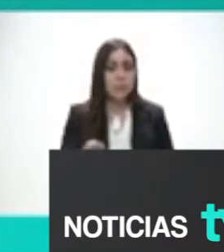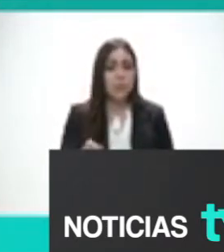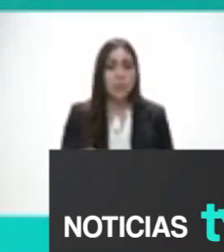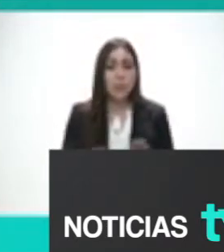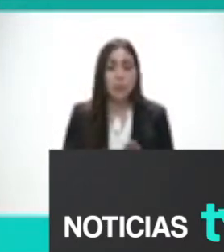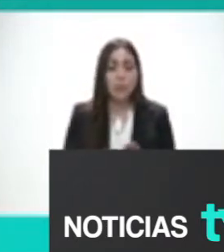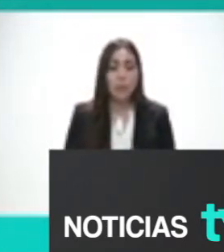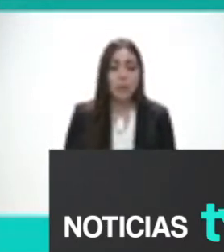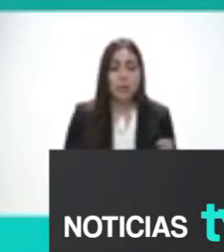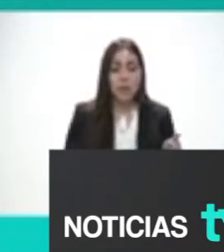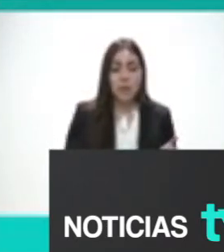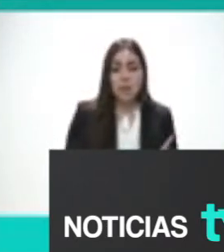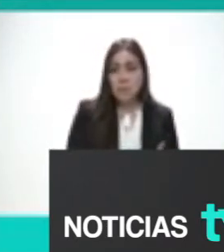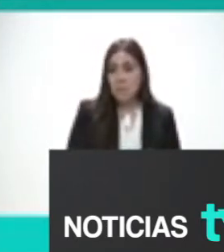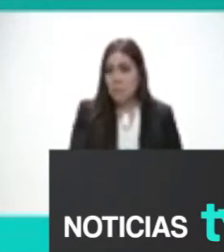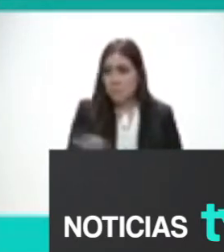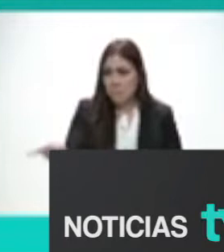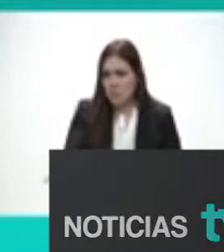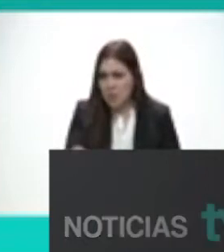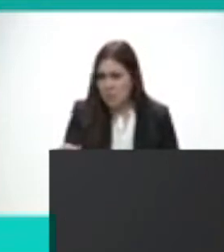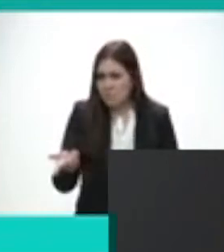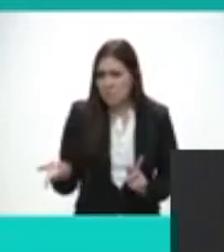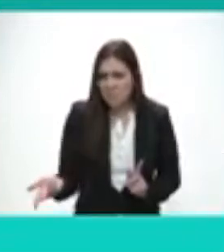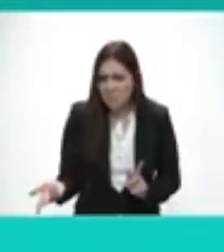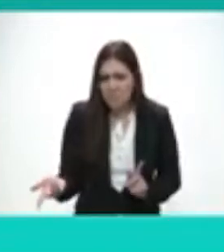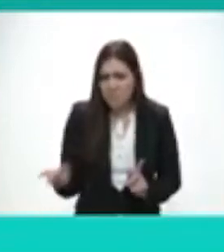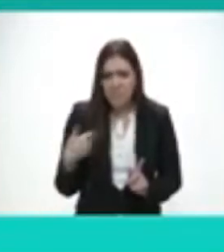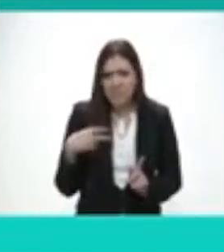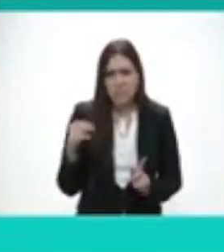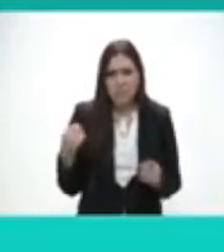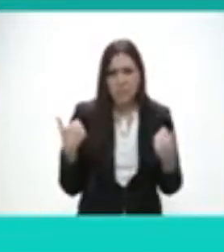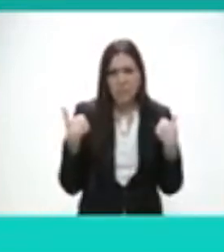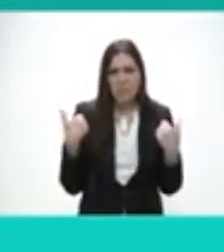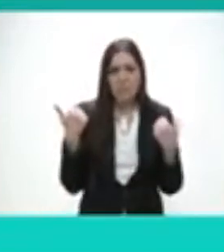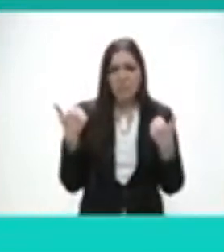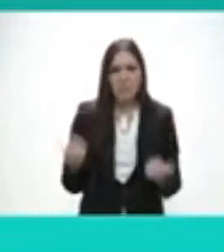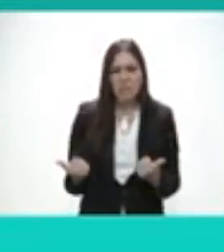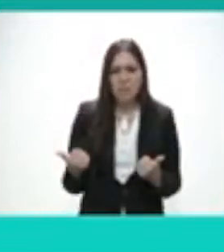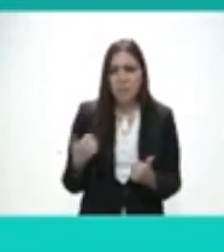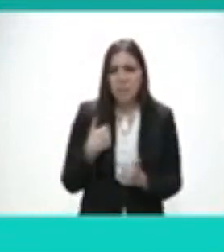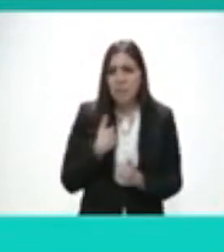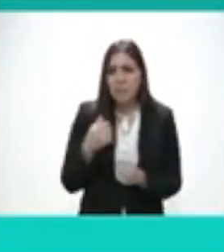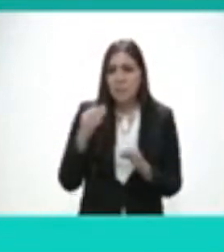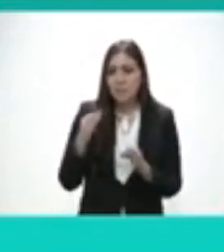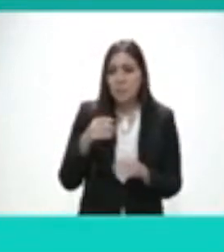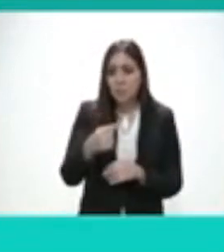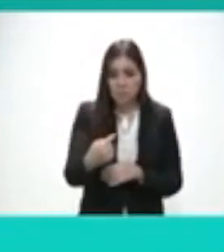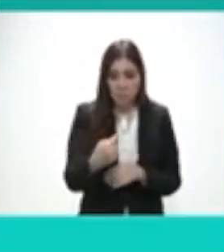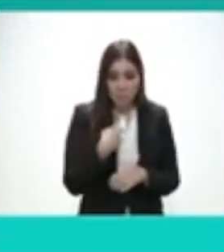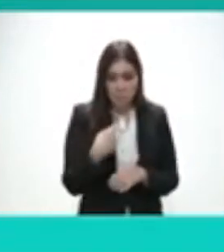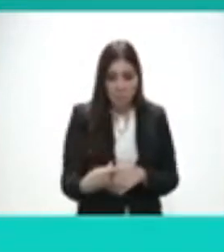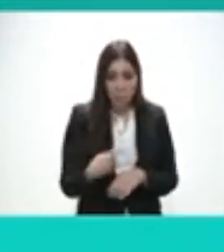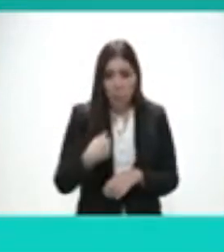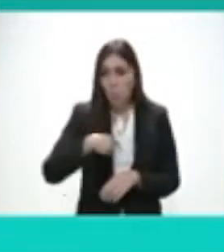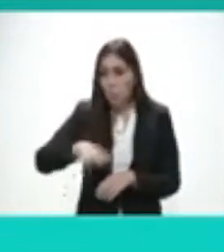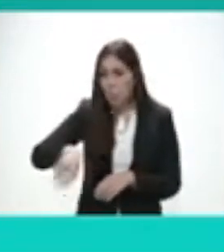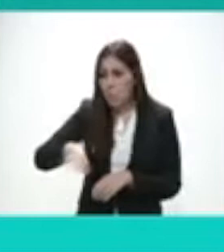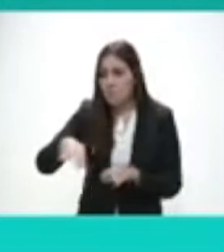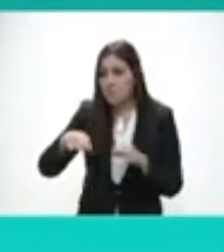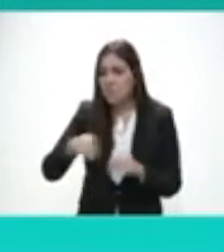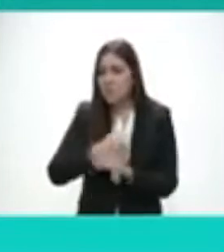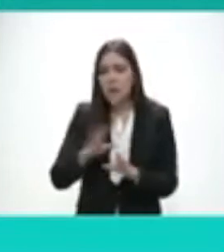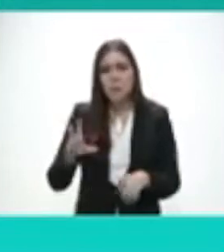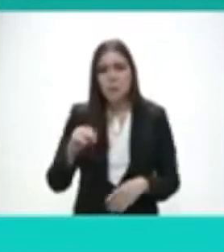la pregunta, no la entiendo o no es suficiente para que yo vaya con precisión a encontrar lo que usted reclama. La